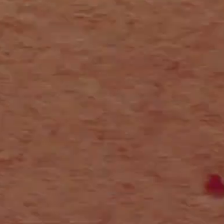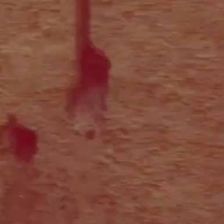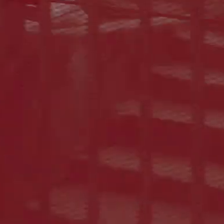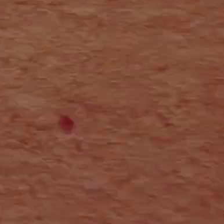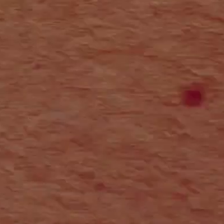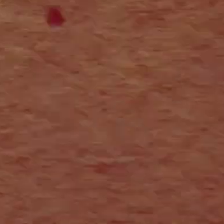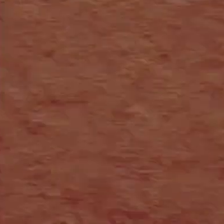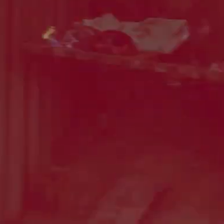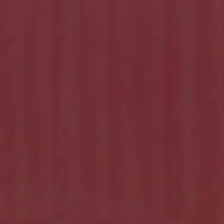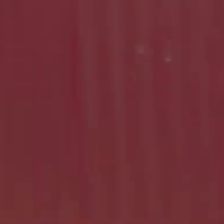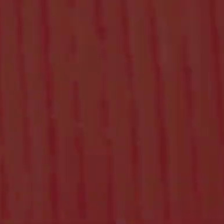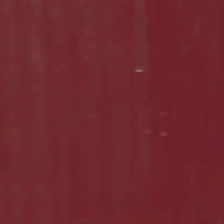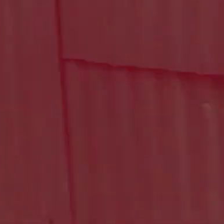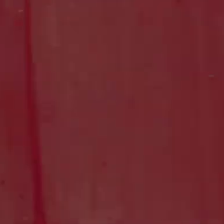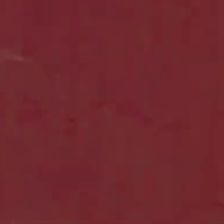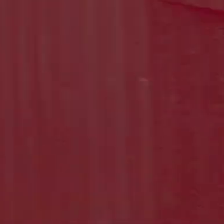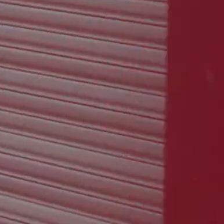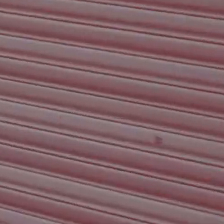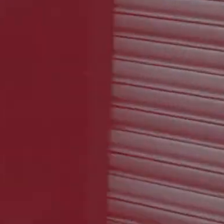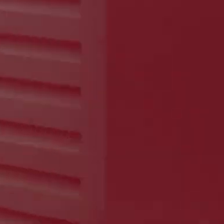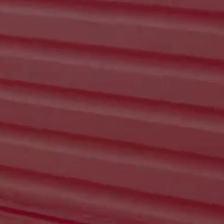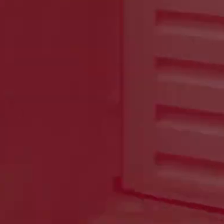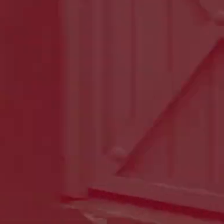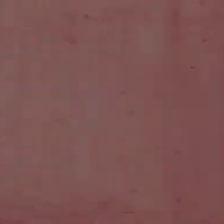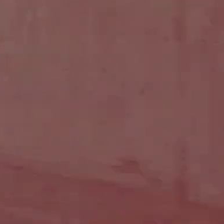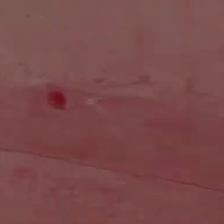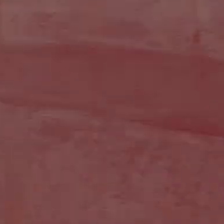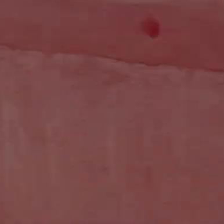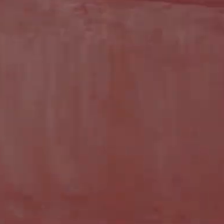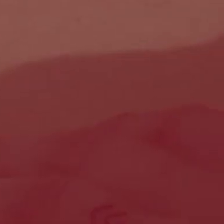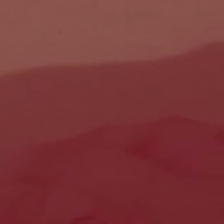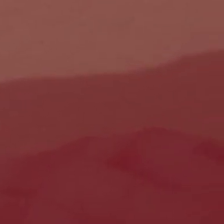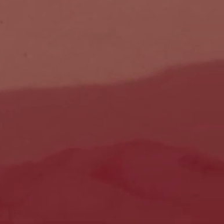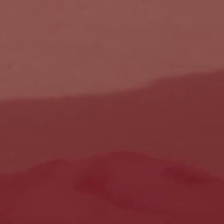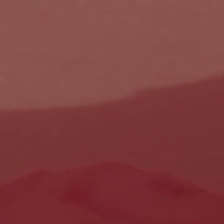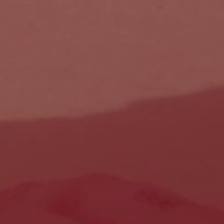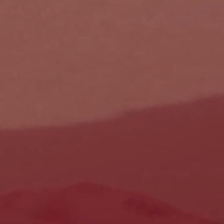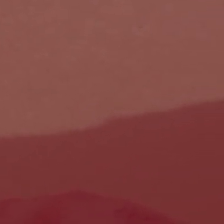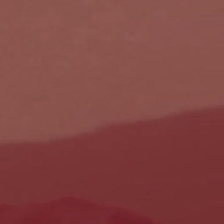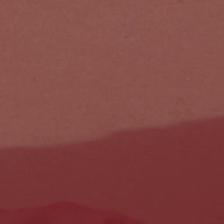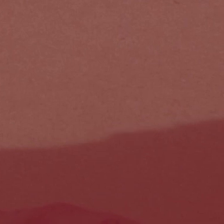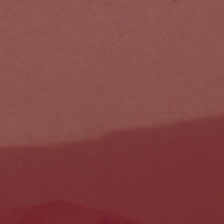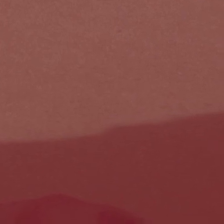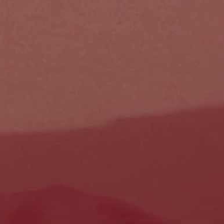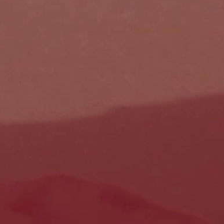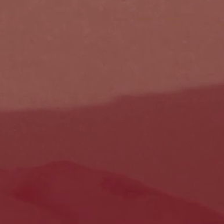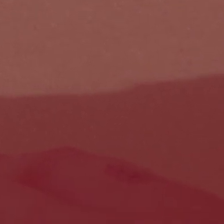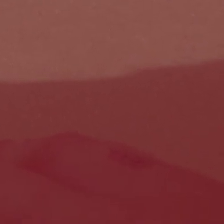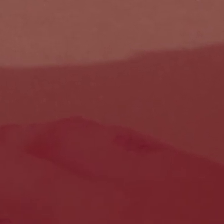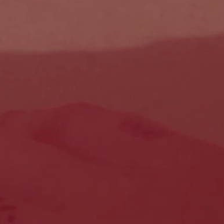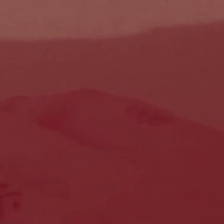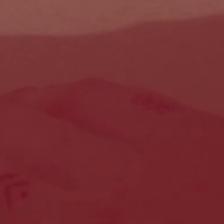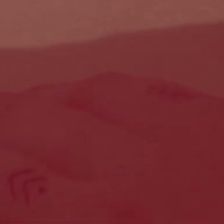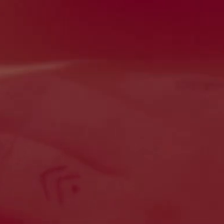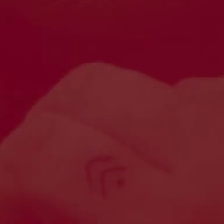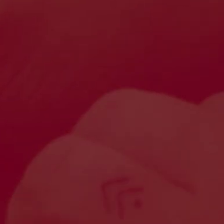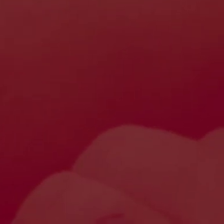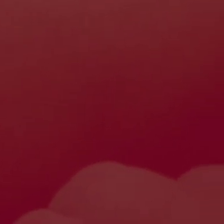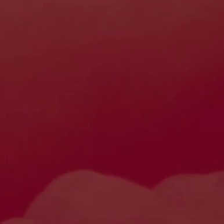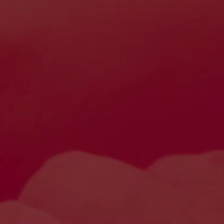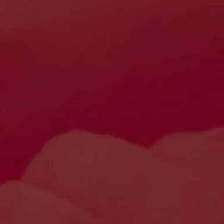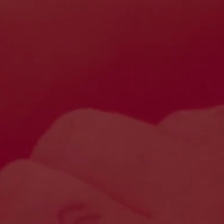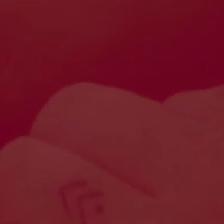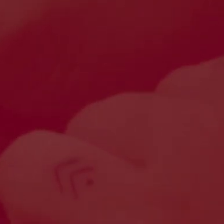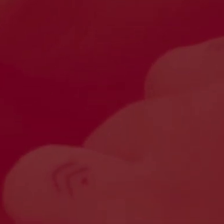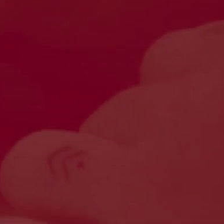mi vagina está peluda o no, que no te genere esa curiosidad enferma saber si es una vulva o será otra cosa, que me